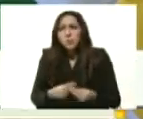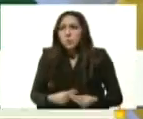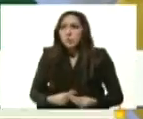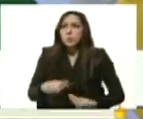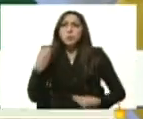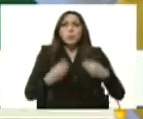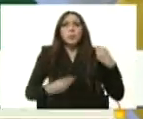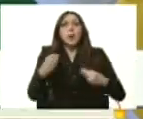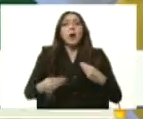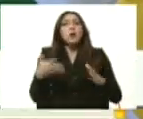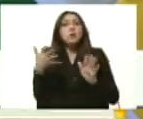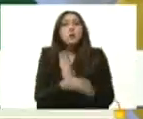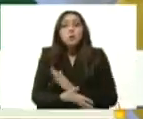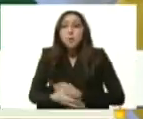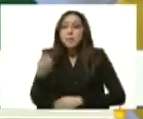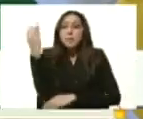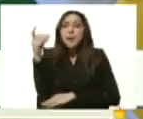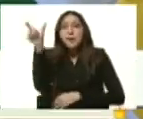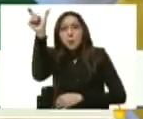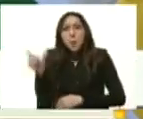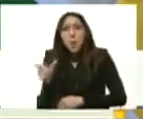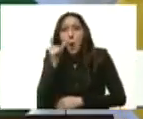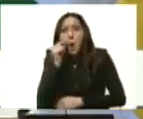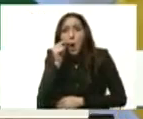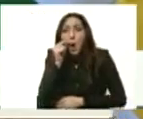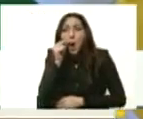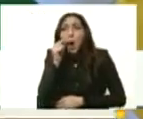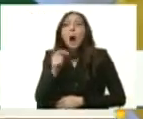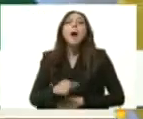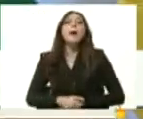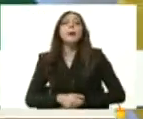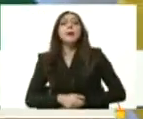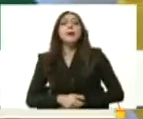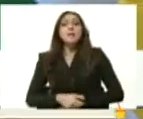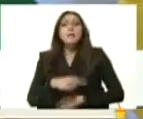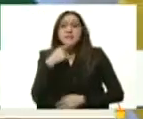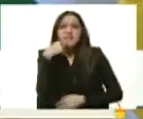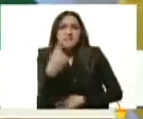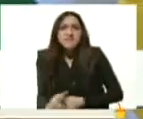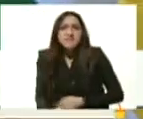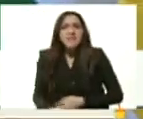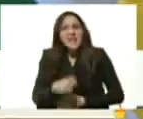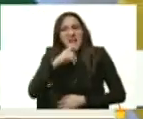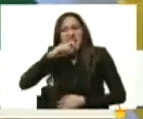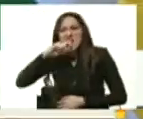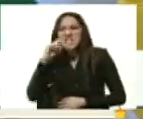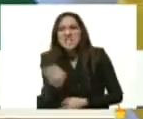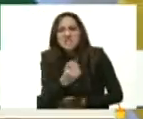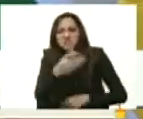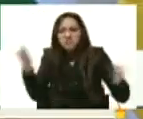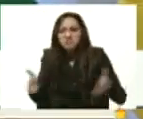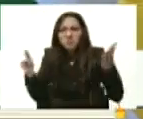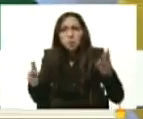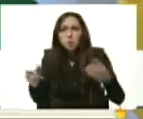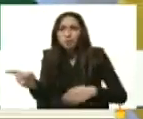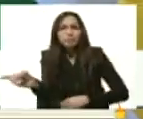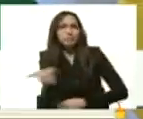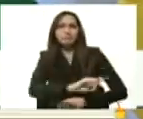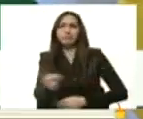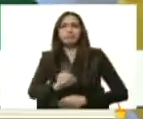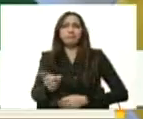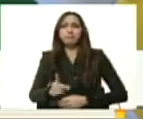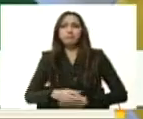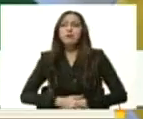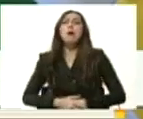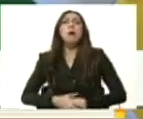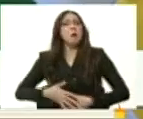las palabras de Marcelo Quiroga Santa Cruz. No es el odio el que impulsa nuestros actos, sino una pasión